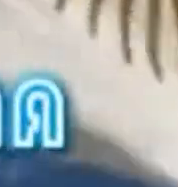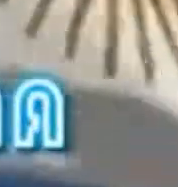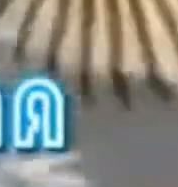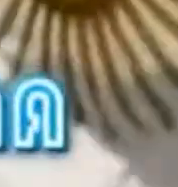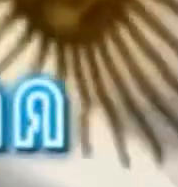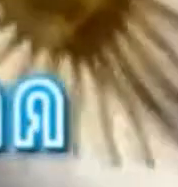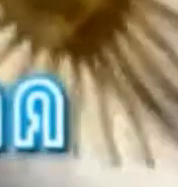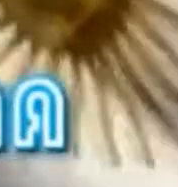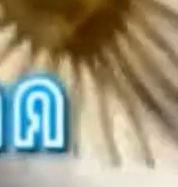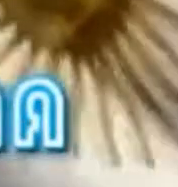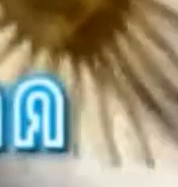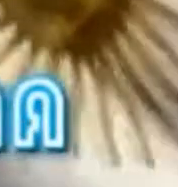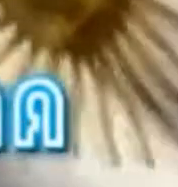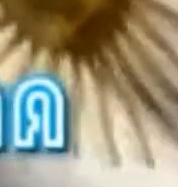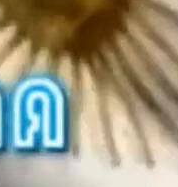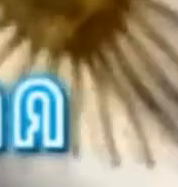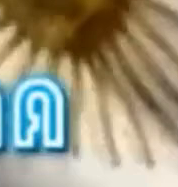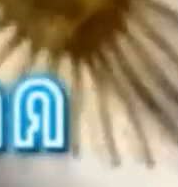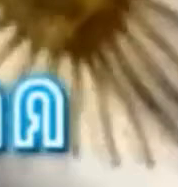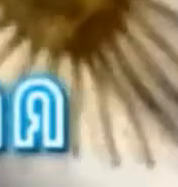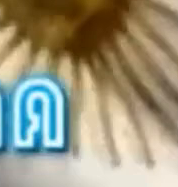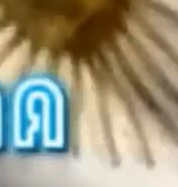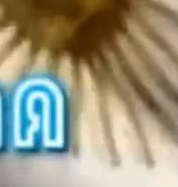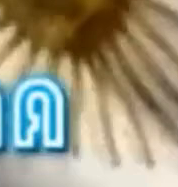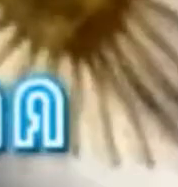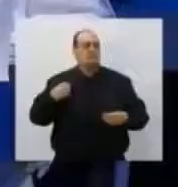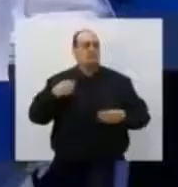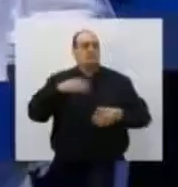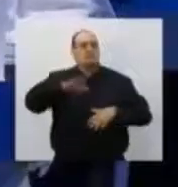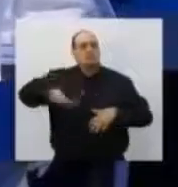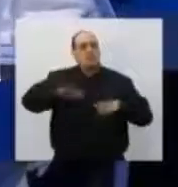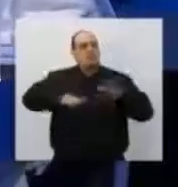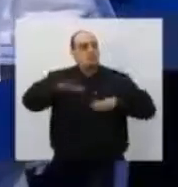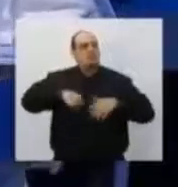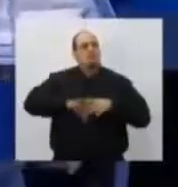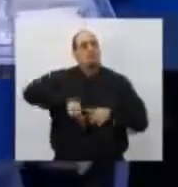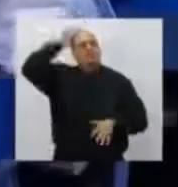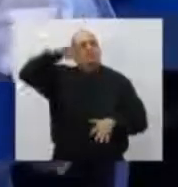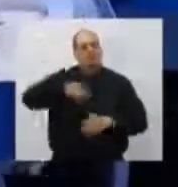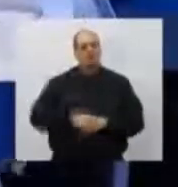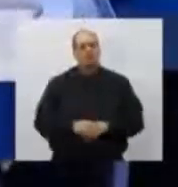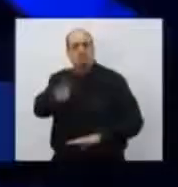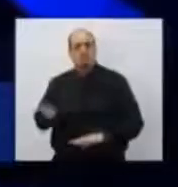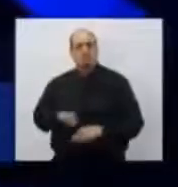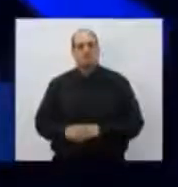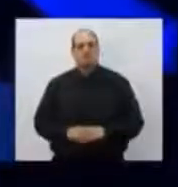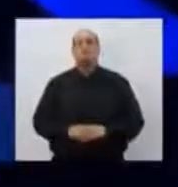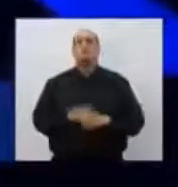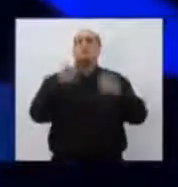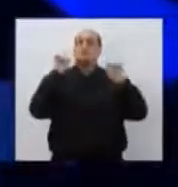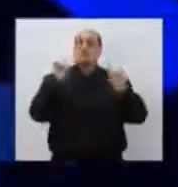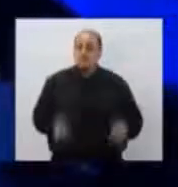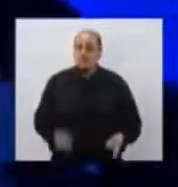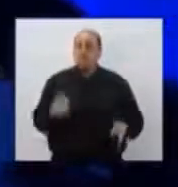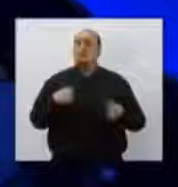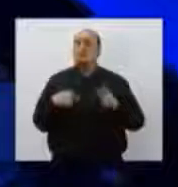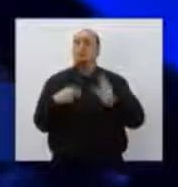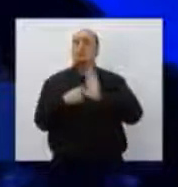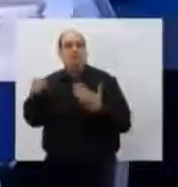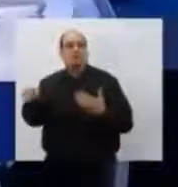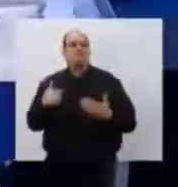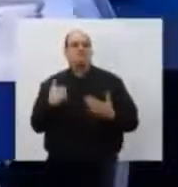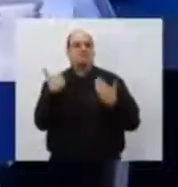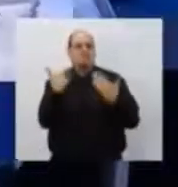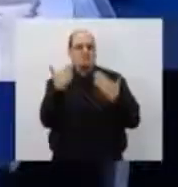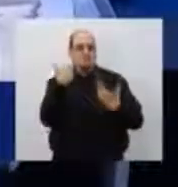Versión Argentina. Bate, bate, chocolate. Para que tengan alguna idea de cómo se va a desarrollar, les